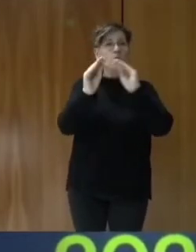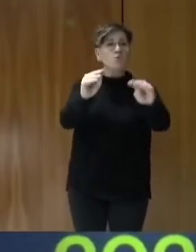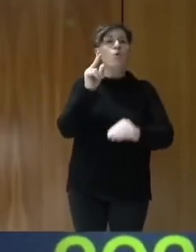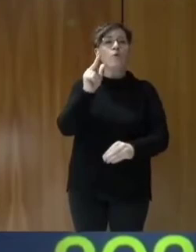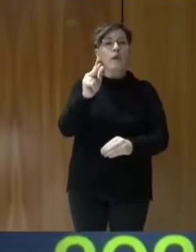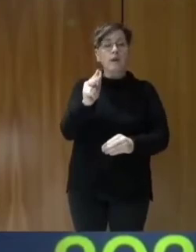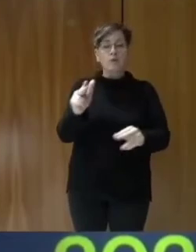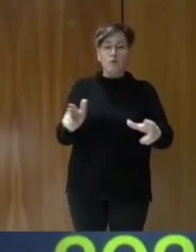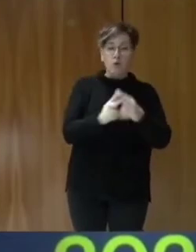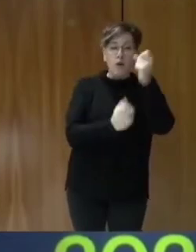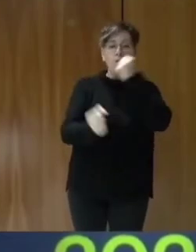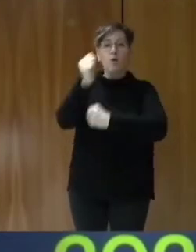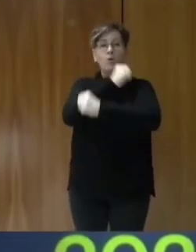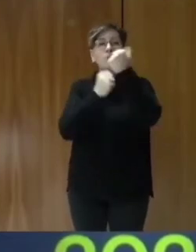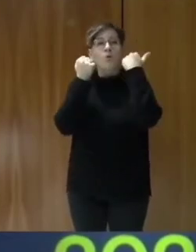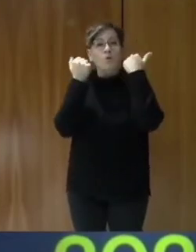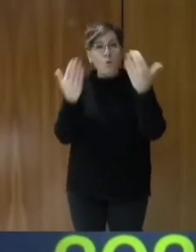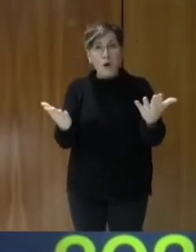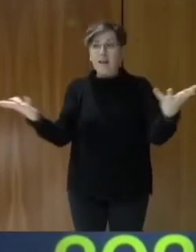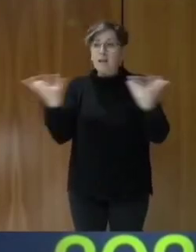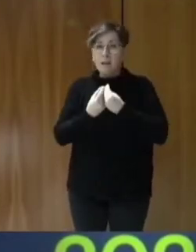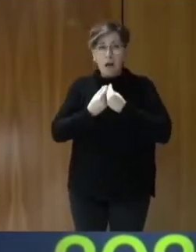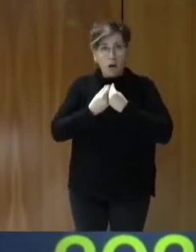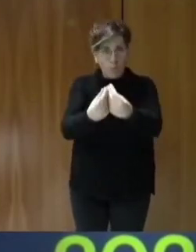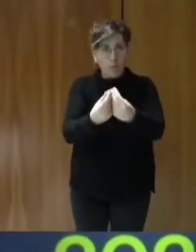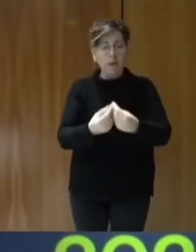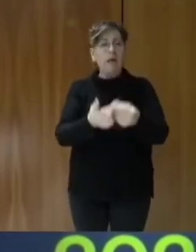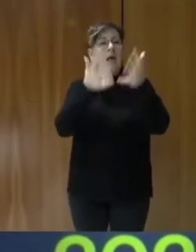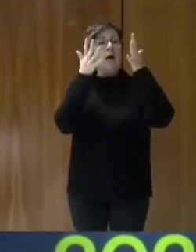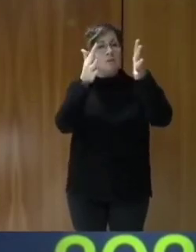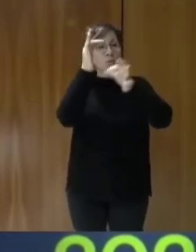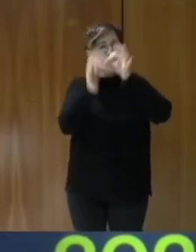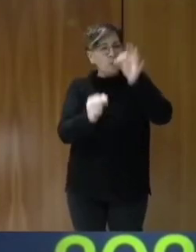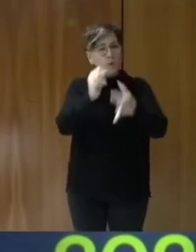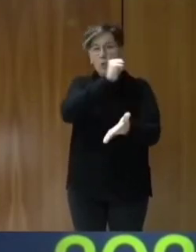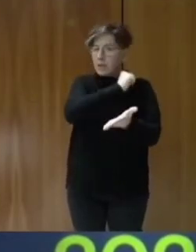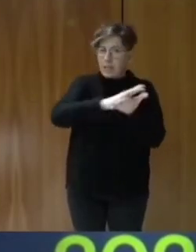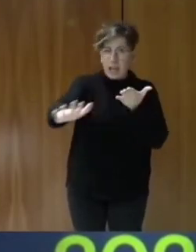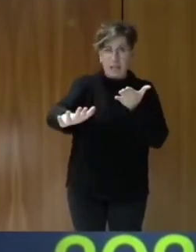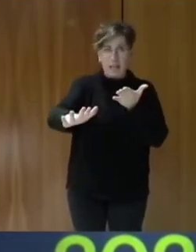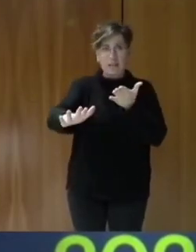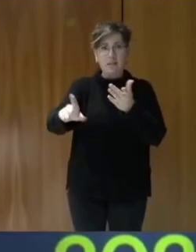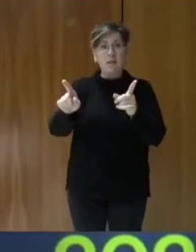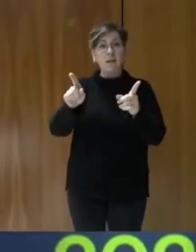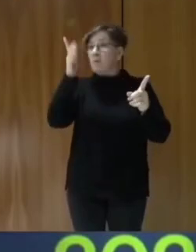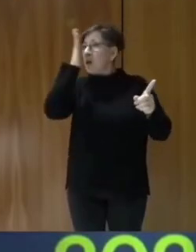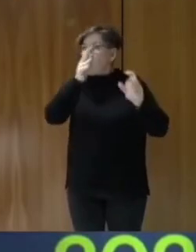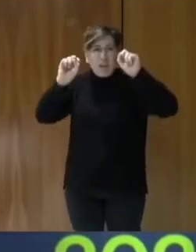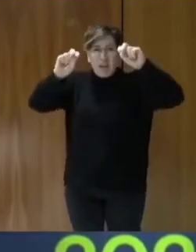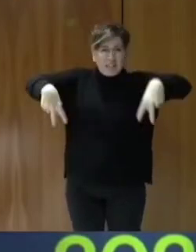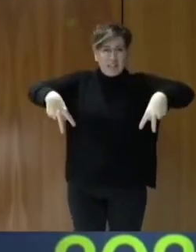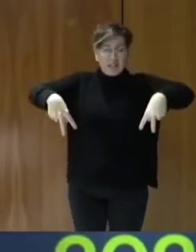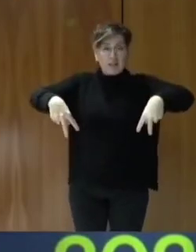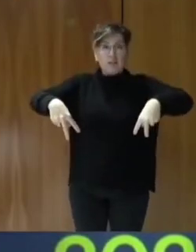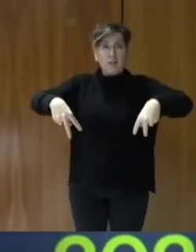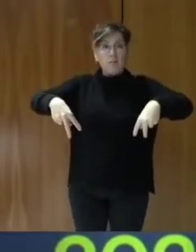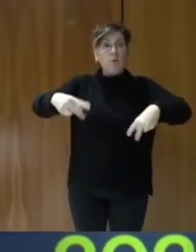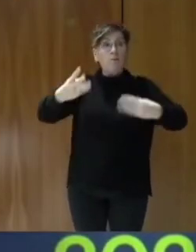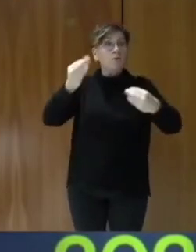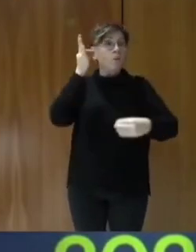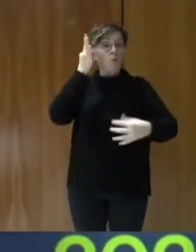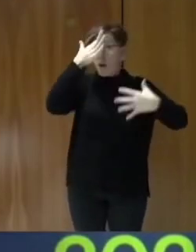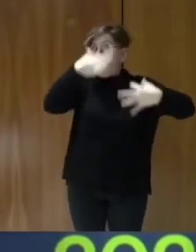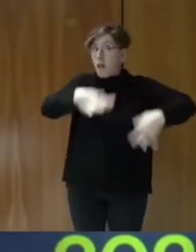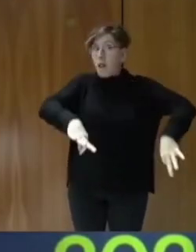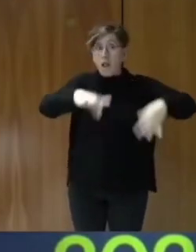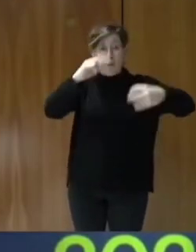económicos y que le acompañe en el acceso a esos derechos o asesoramiento jurídico gratuito sin necesidad de poner denuncia. Pero hay muchas mujeres que no saben esto. Y